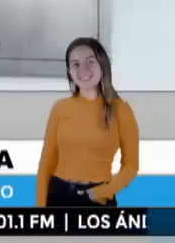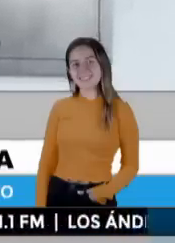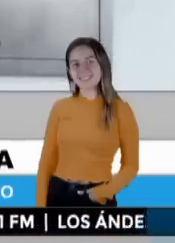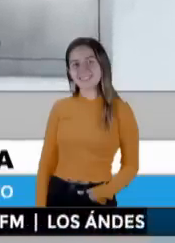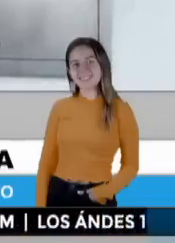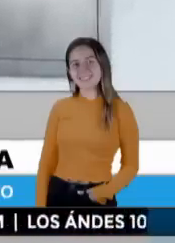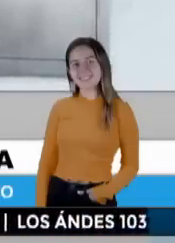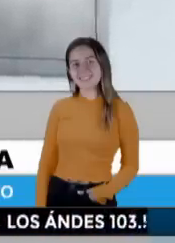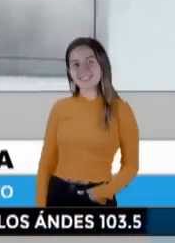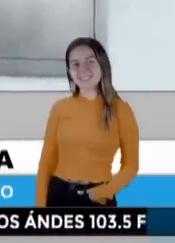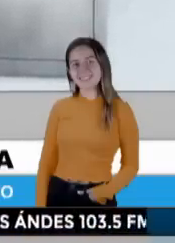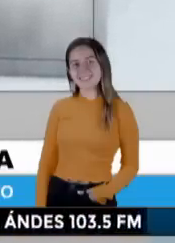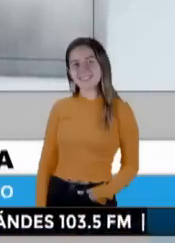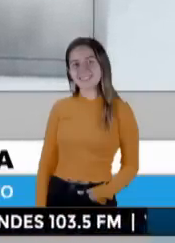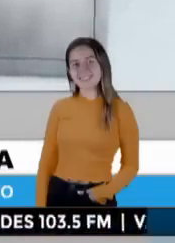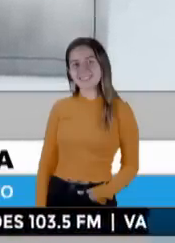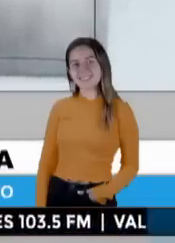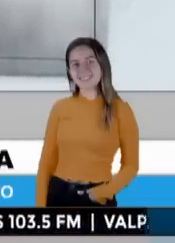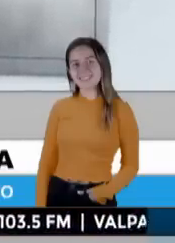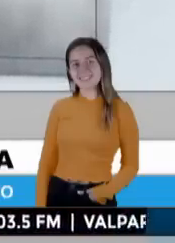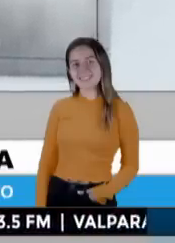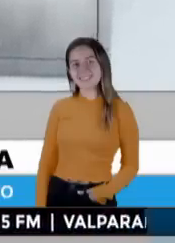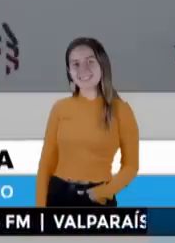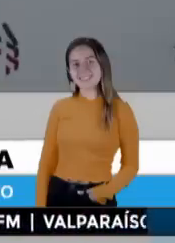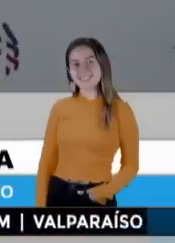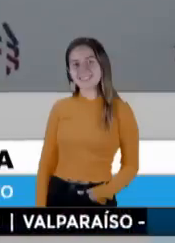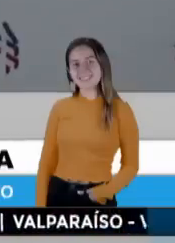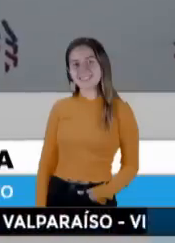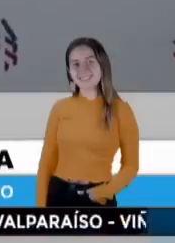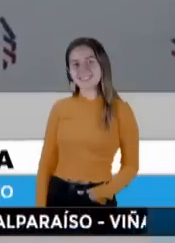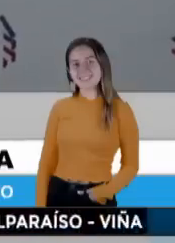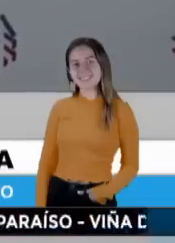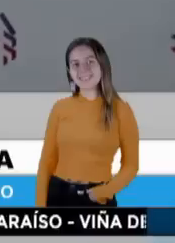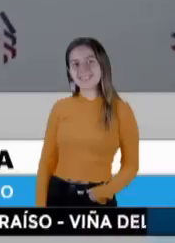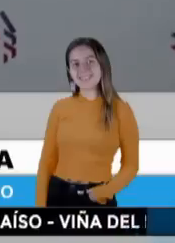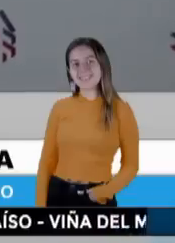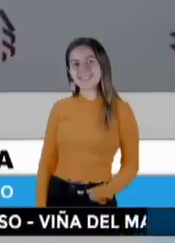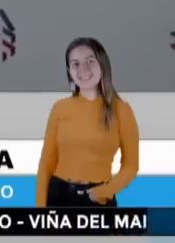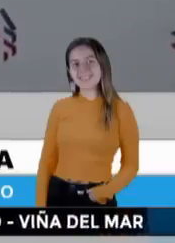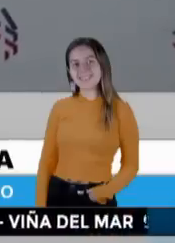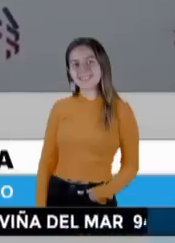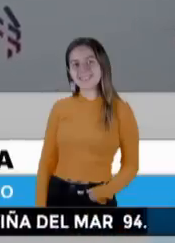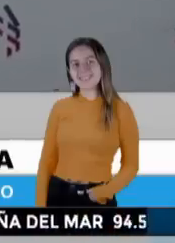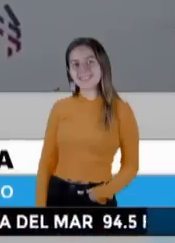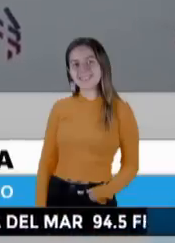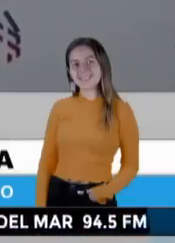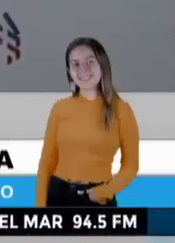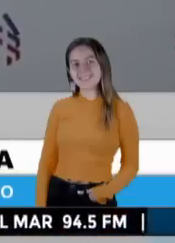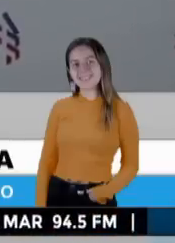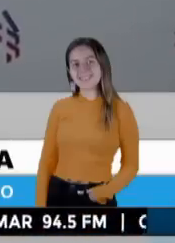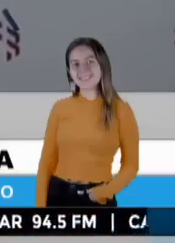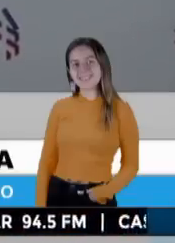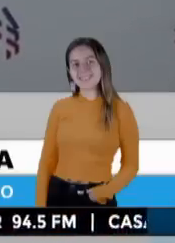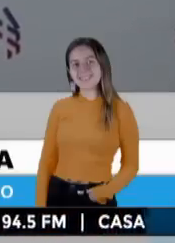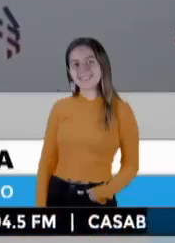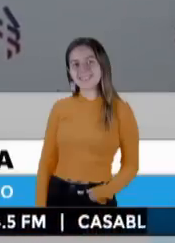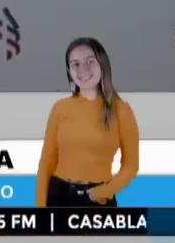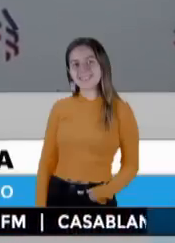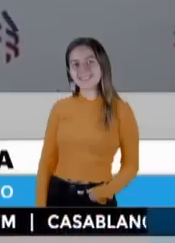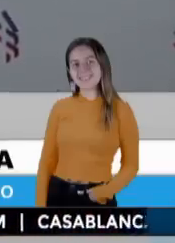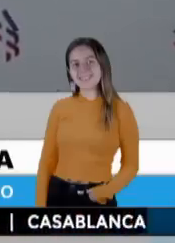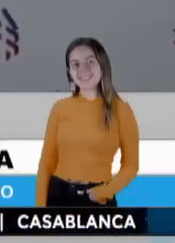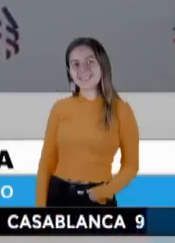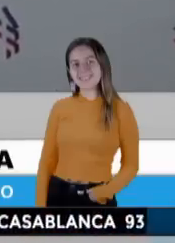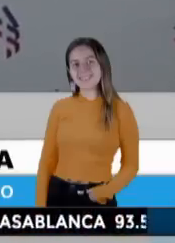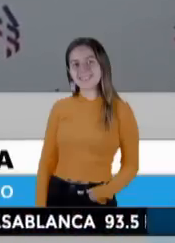texto constitucional, sino por el trato que ha recibido el presidente Gabriel Boric. ¿Por qué? Porque cuando dicen en la democracia cristiana, estoy repitiendo,